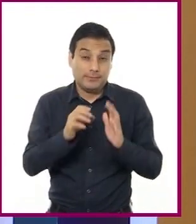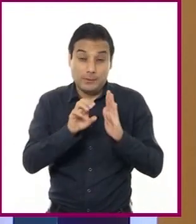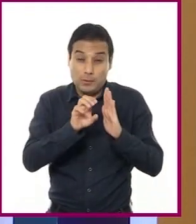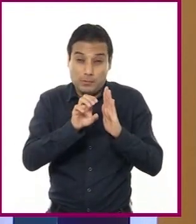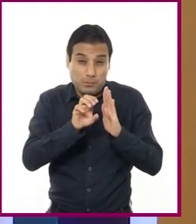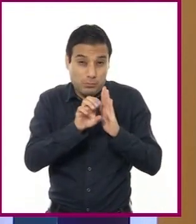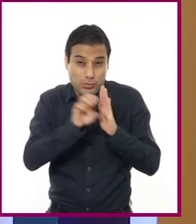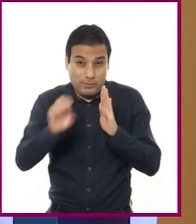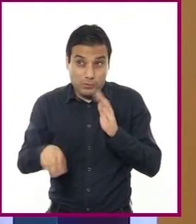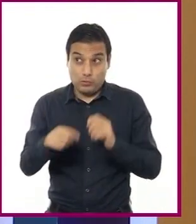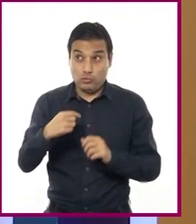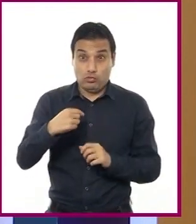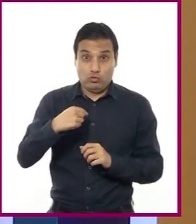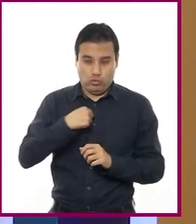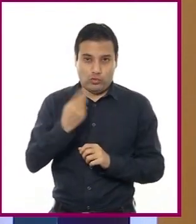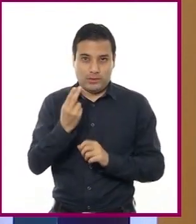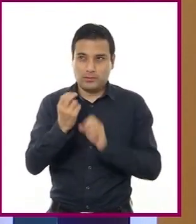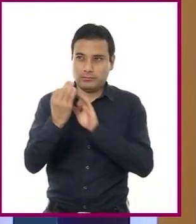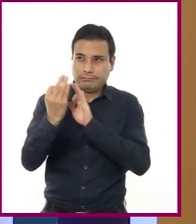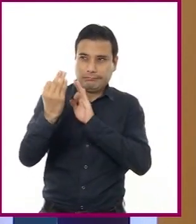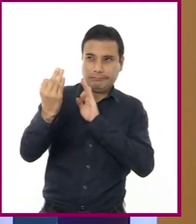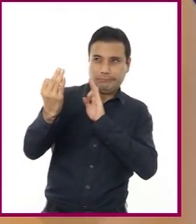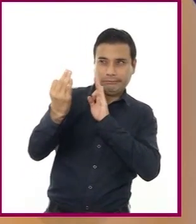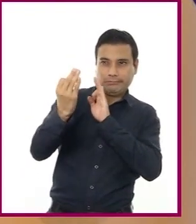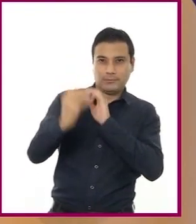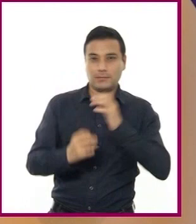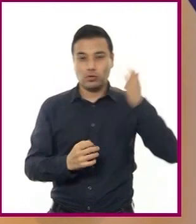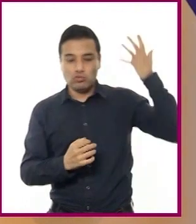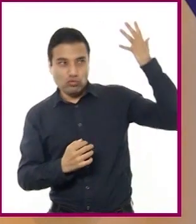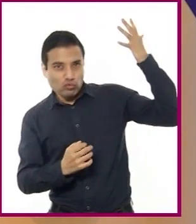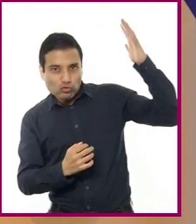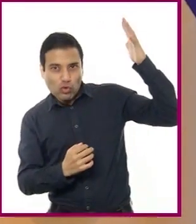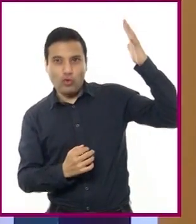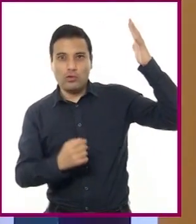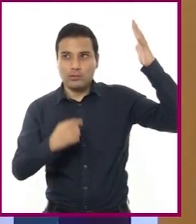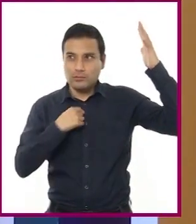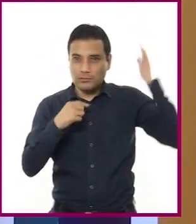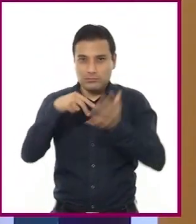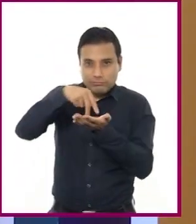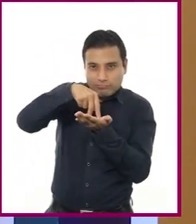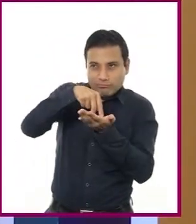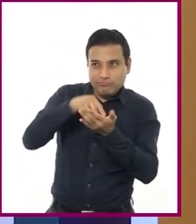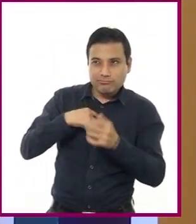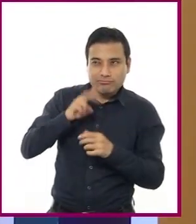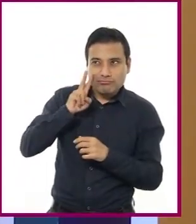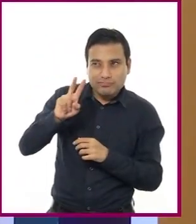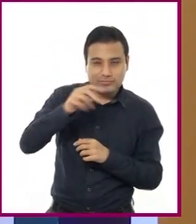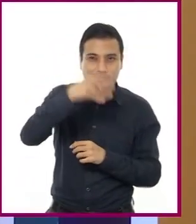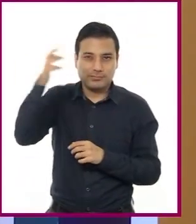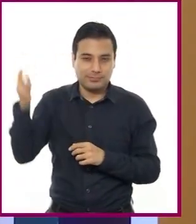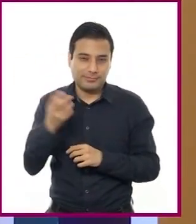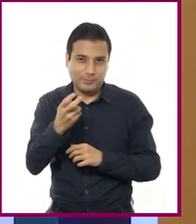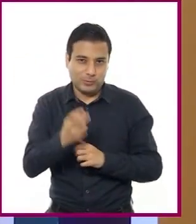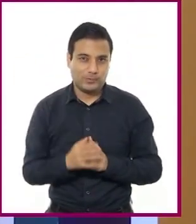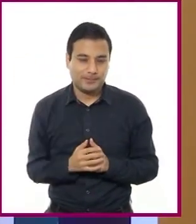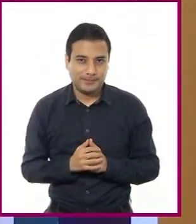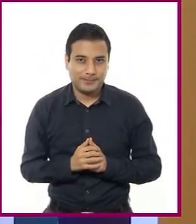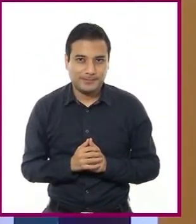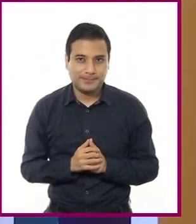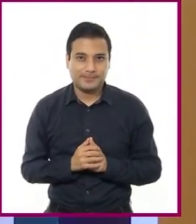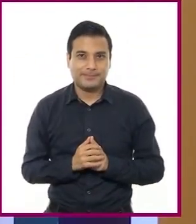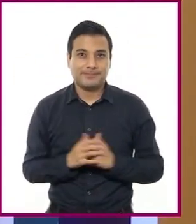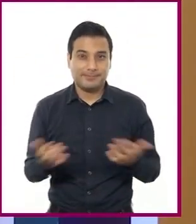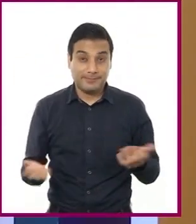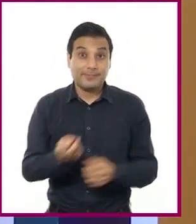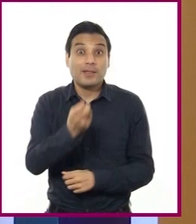una alineación correcta entre la posición del Sol y el punto de vista del observador. Esa es la razón por la que